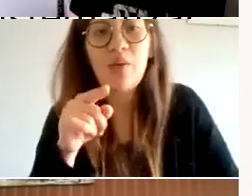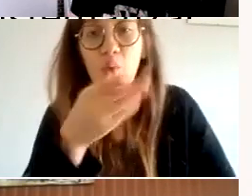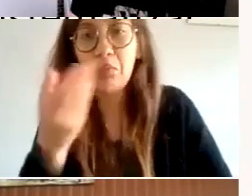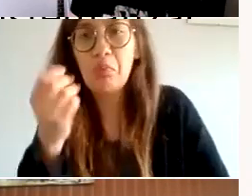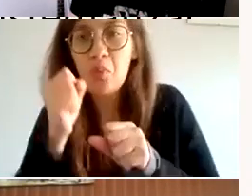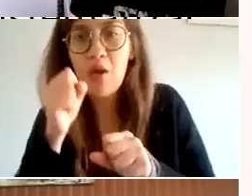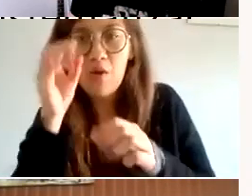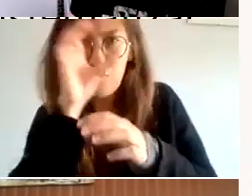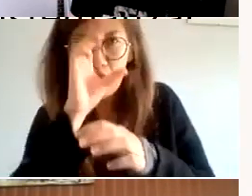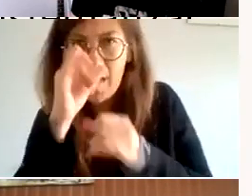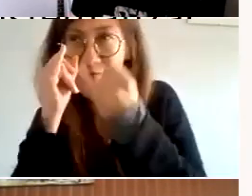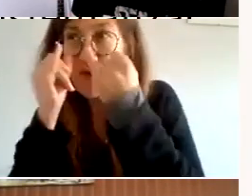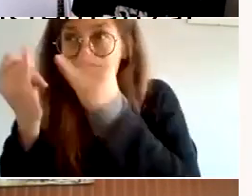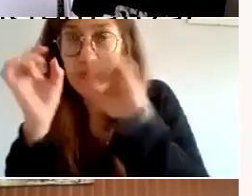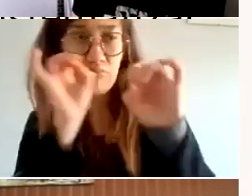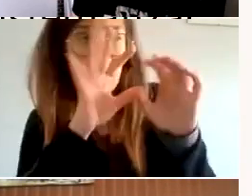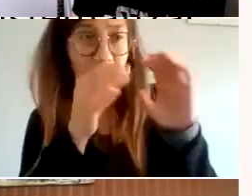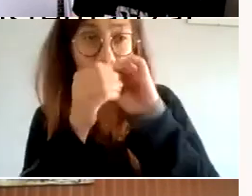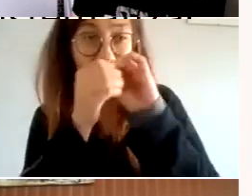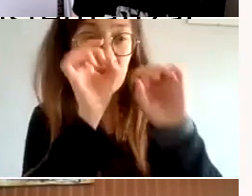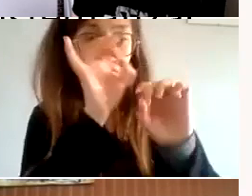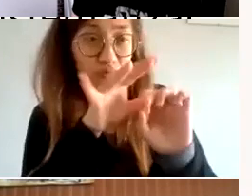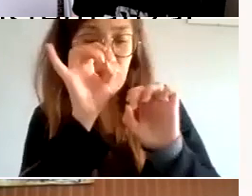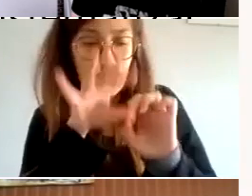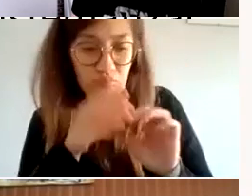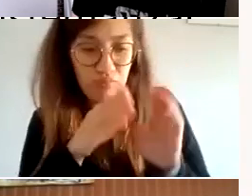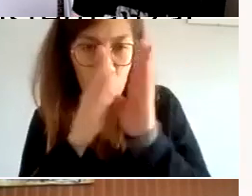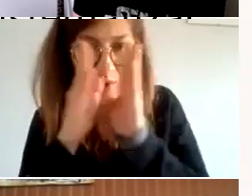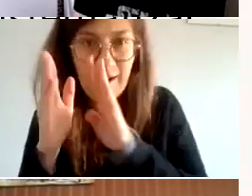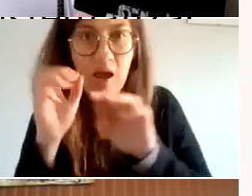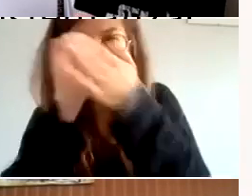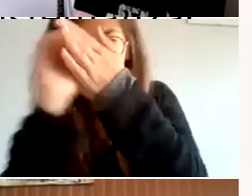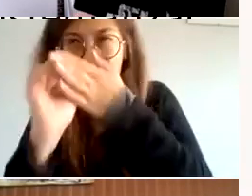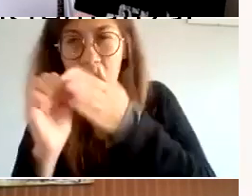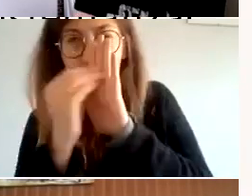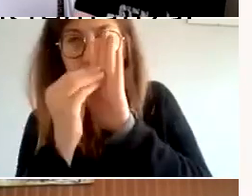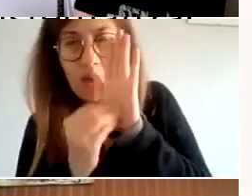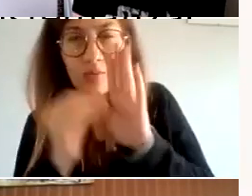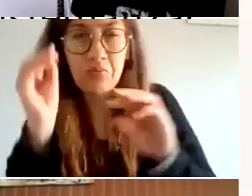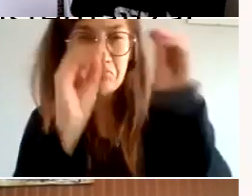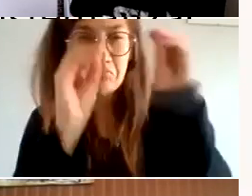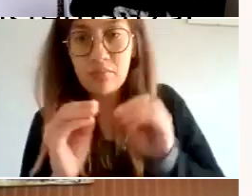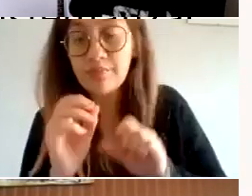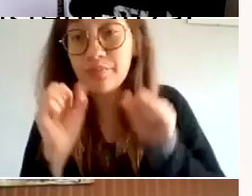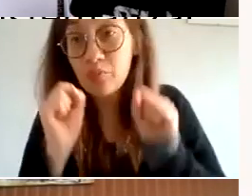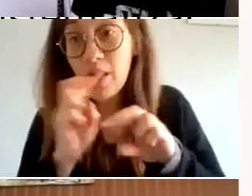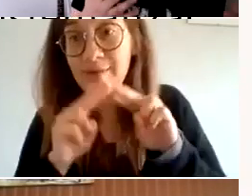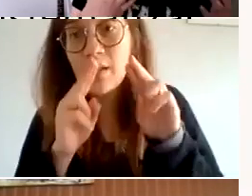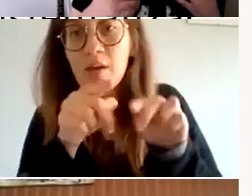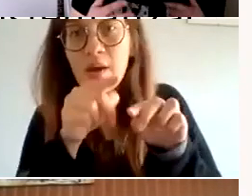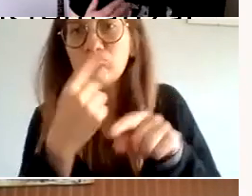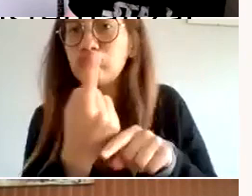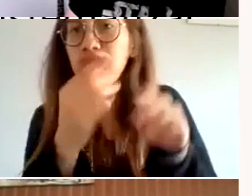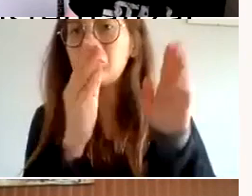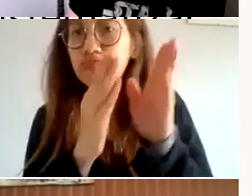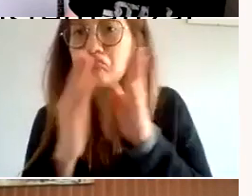anotar, hacer algunos escritos sobre alguna conclusión y después puedes